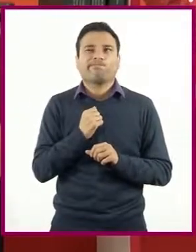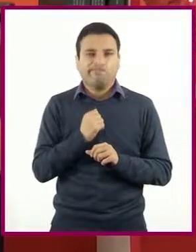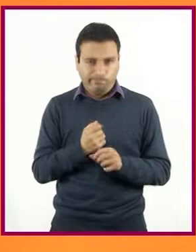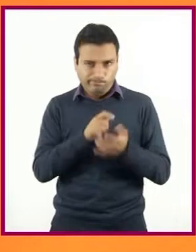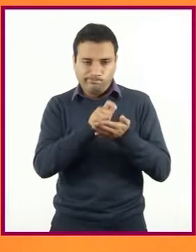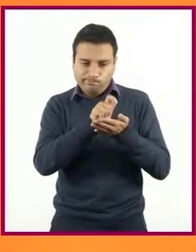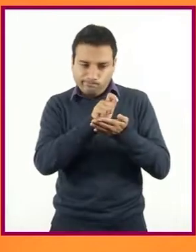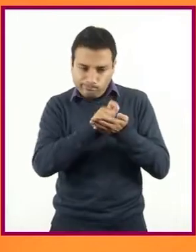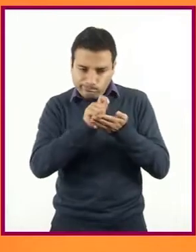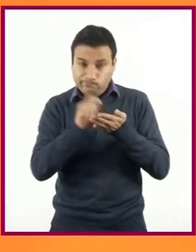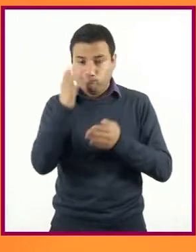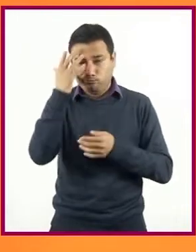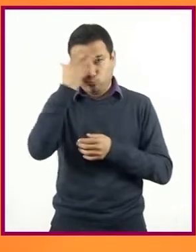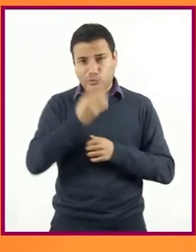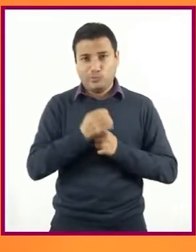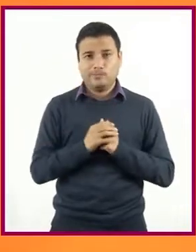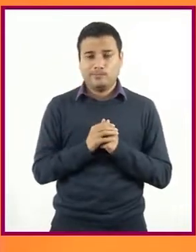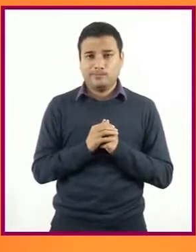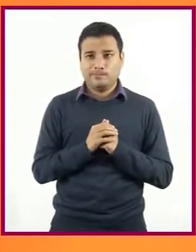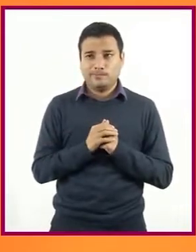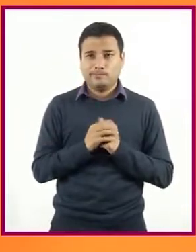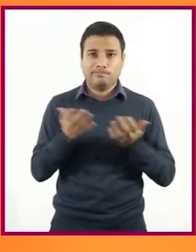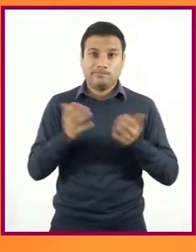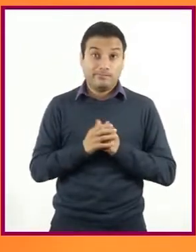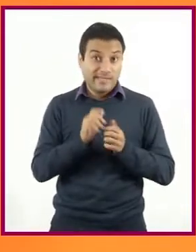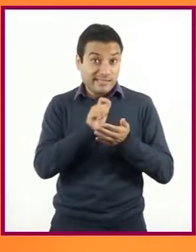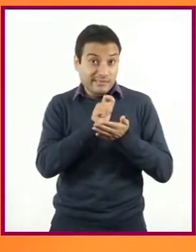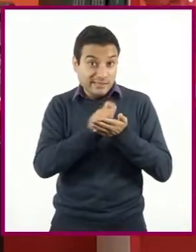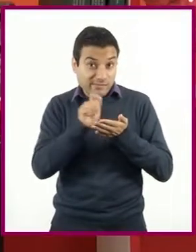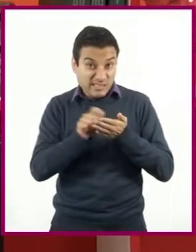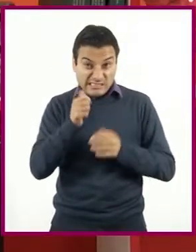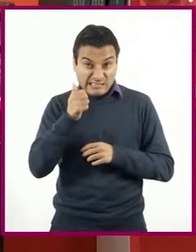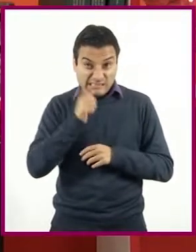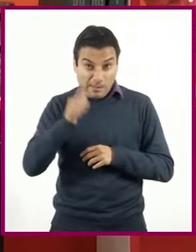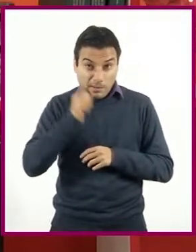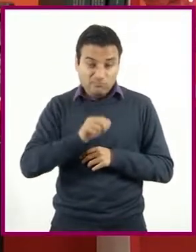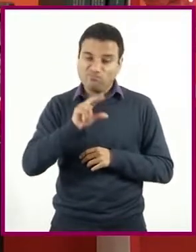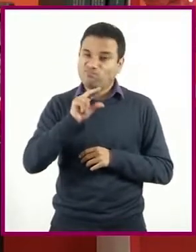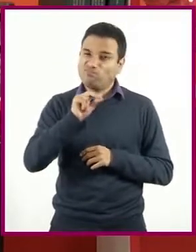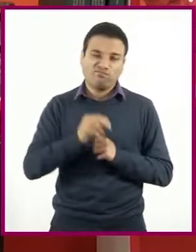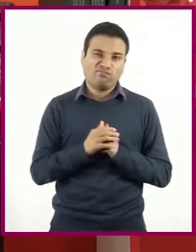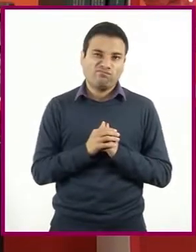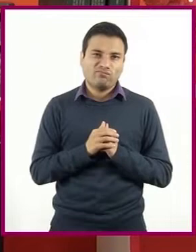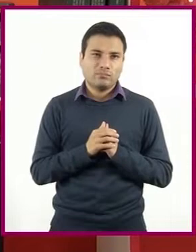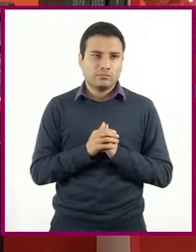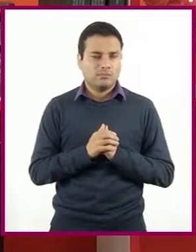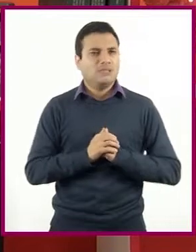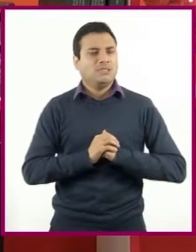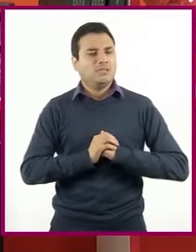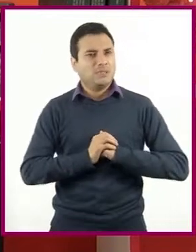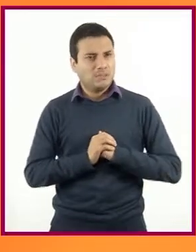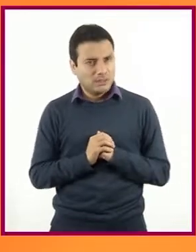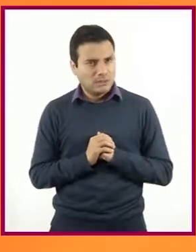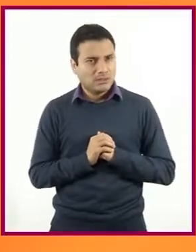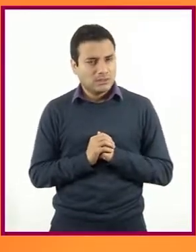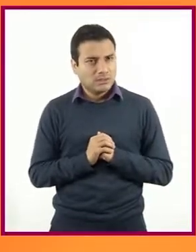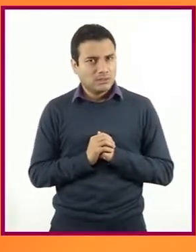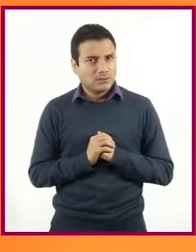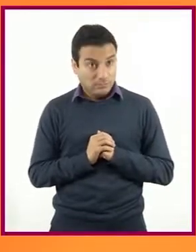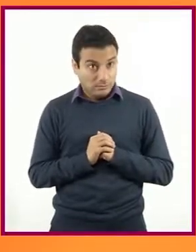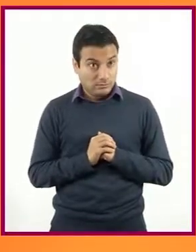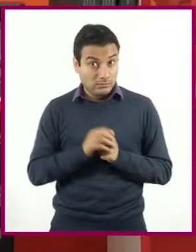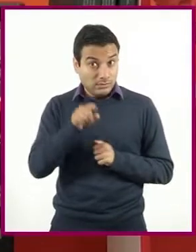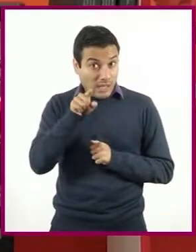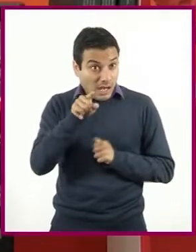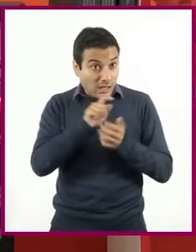hermosas palabras. Lo malo es que él no las escribe. ¿Cómo? ¿A poco tiene un escribano? ¿Él no las